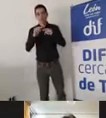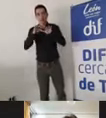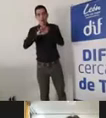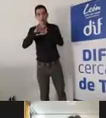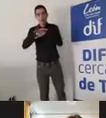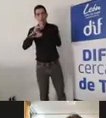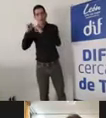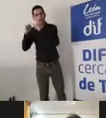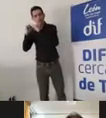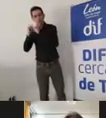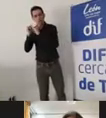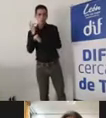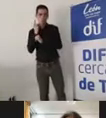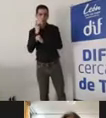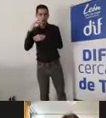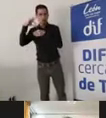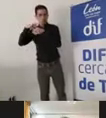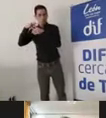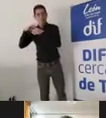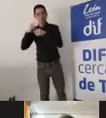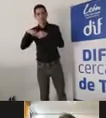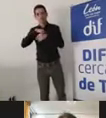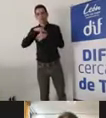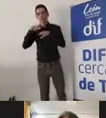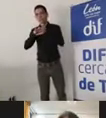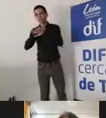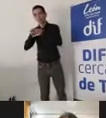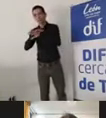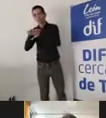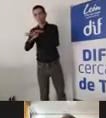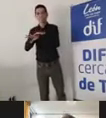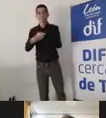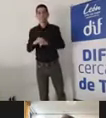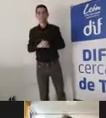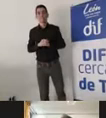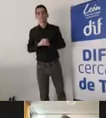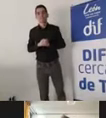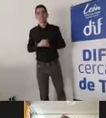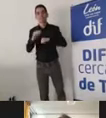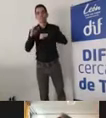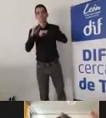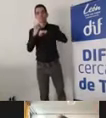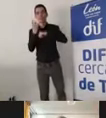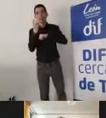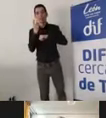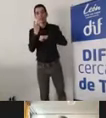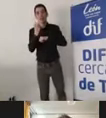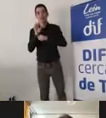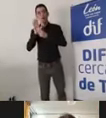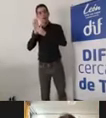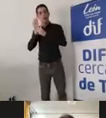institucional, política y electoral. Yo celebro muchísimo que sea en este tipo de espacios como el que estamos teniendo porque muestra una voluntad institucional